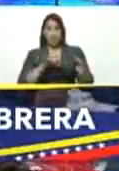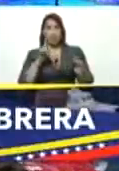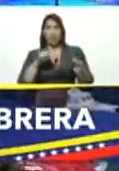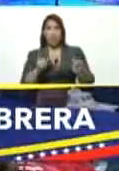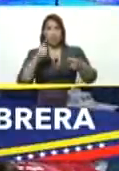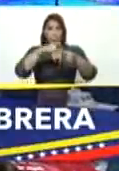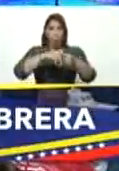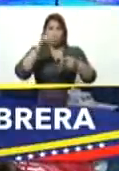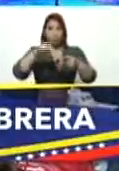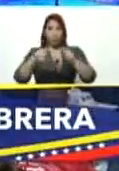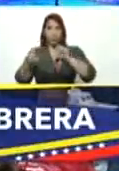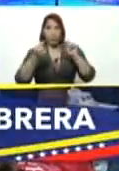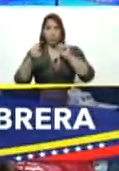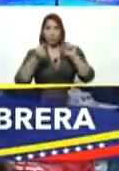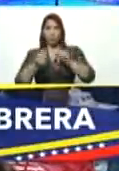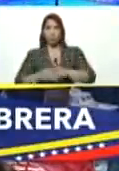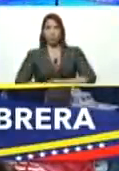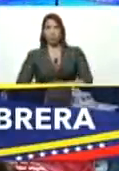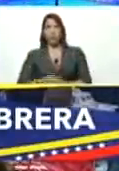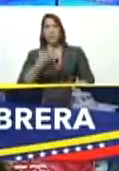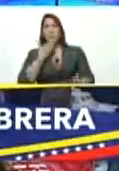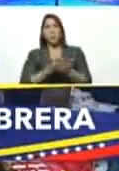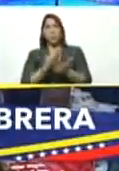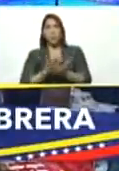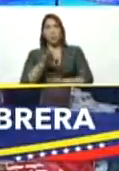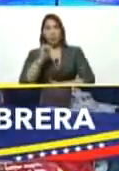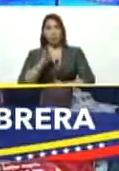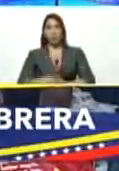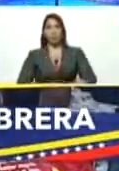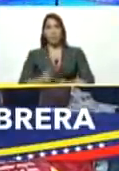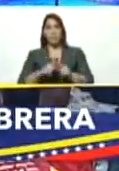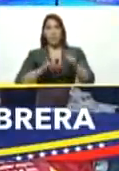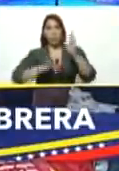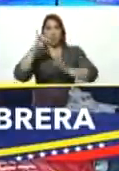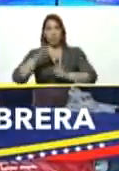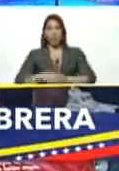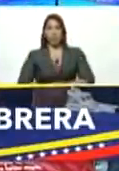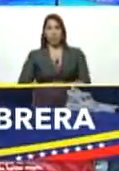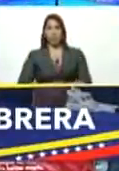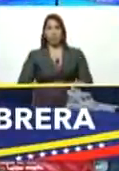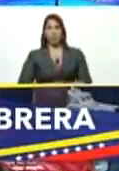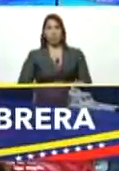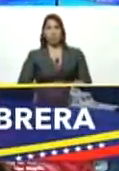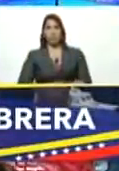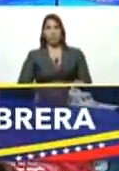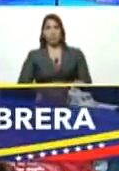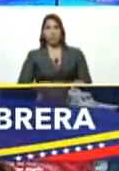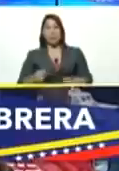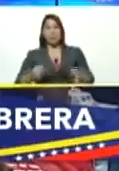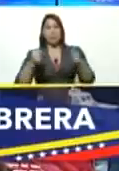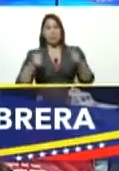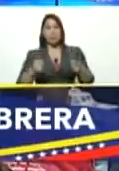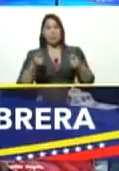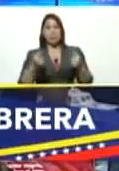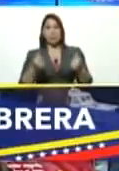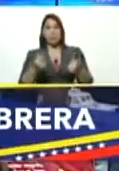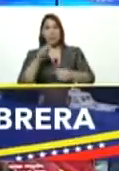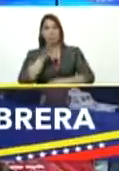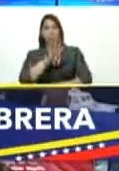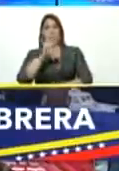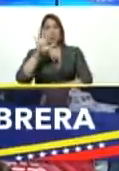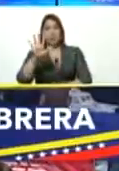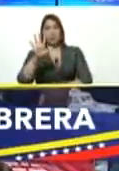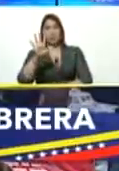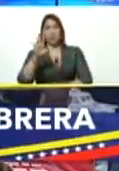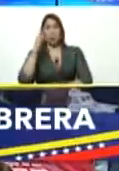hay hay una propuesta para aumentar el cesta ticket a 45 bolívares